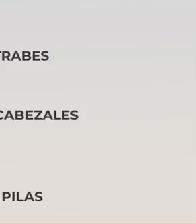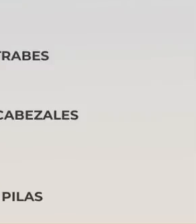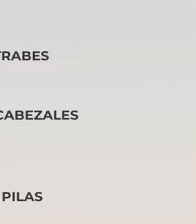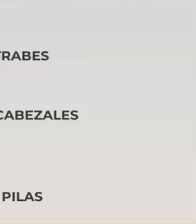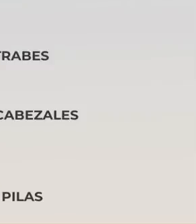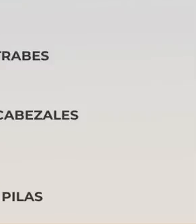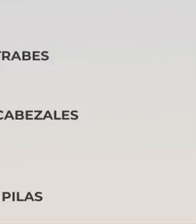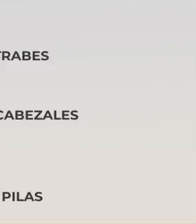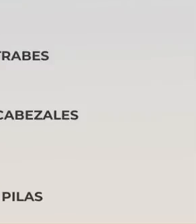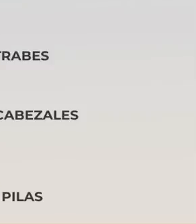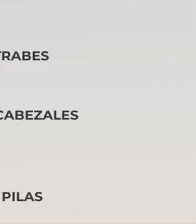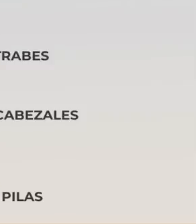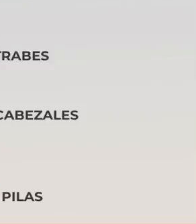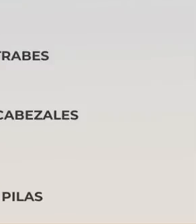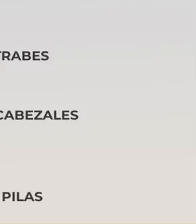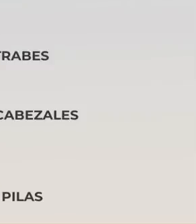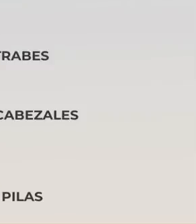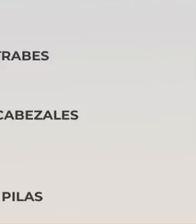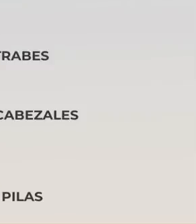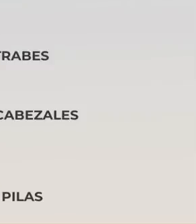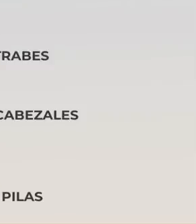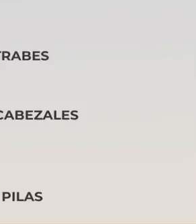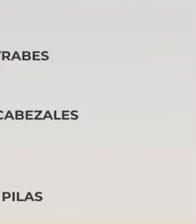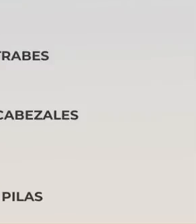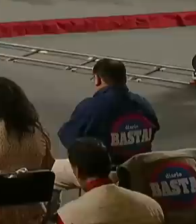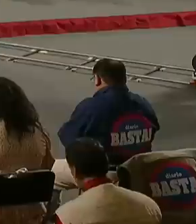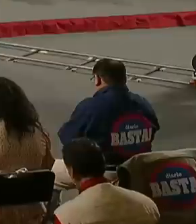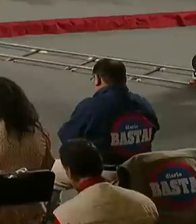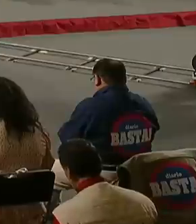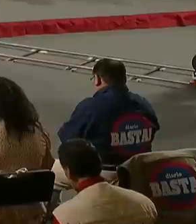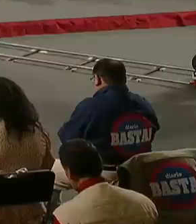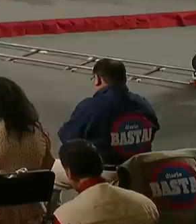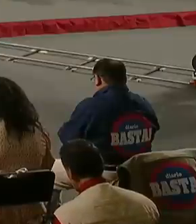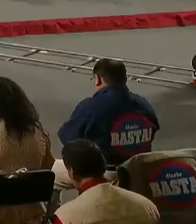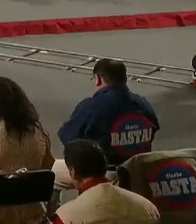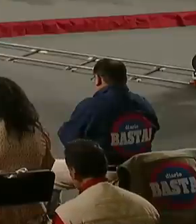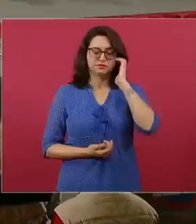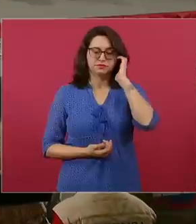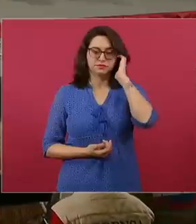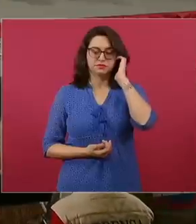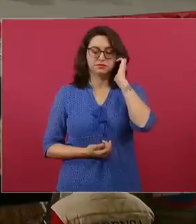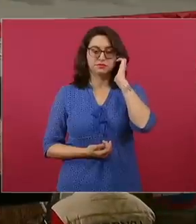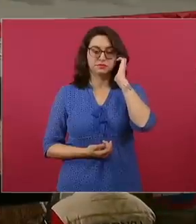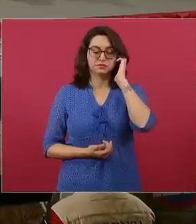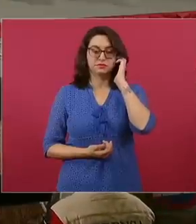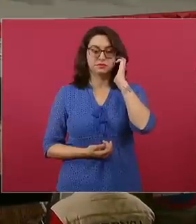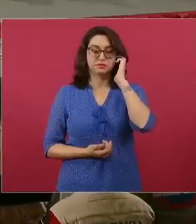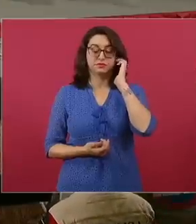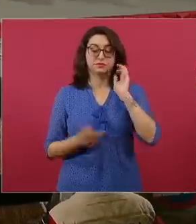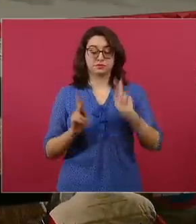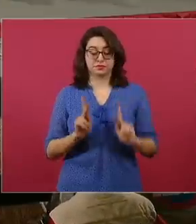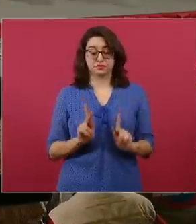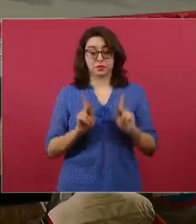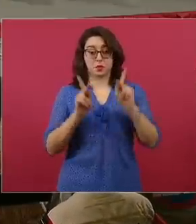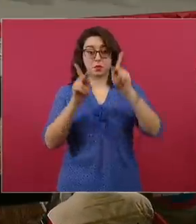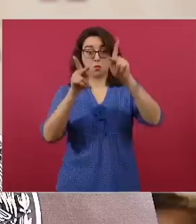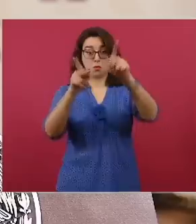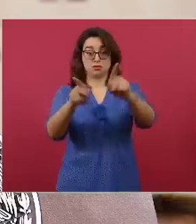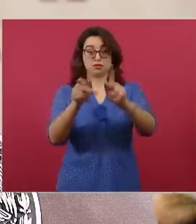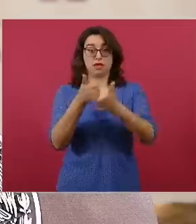la fauna, quiere la permeabilidad ambiental, se garantiza en todo el trayecto del tramo